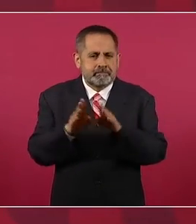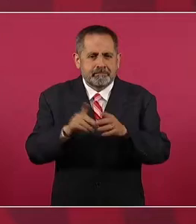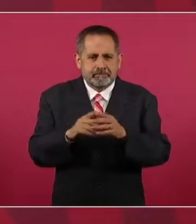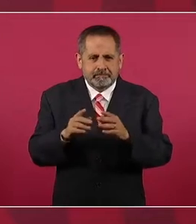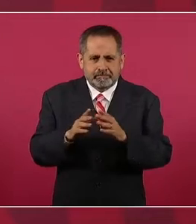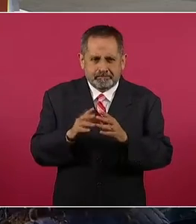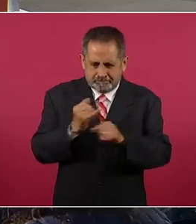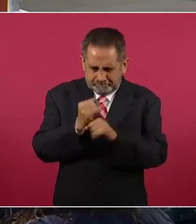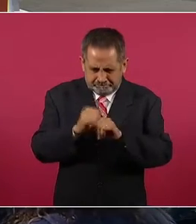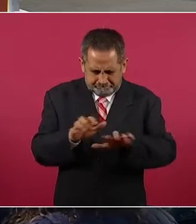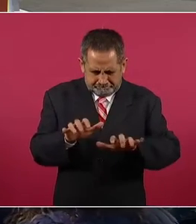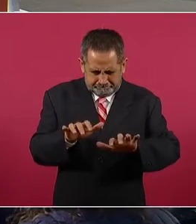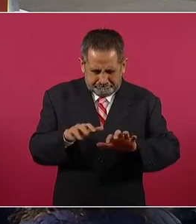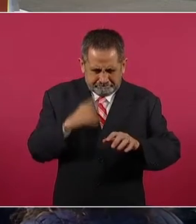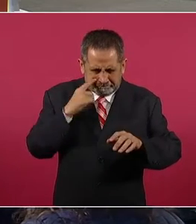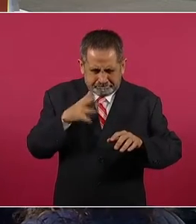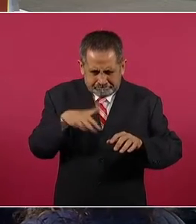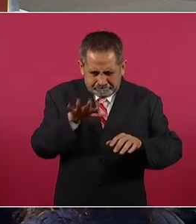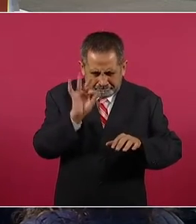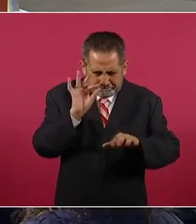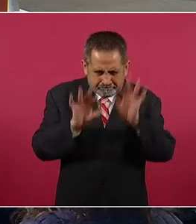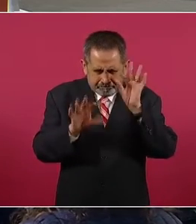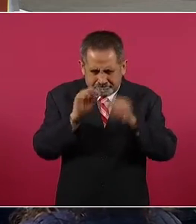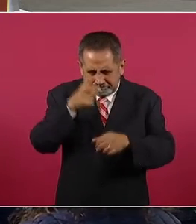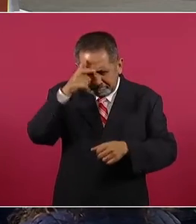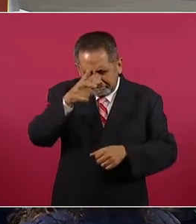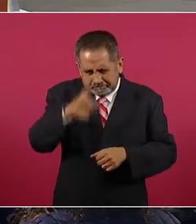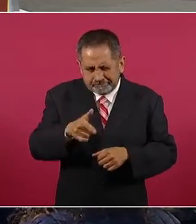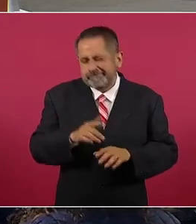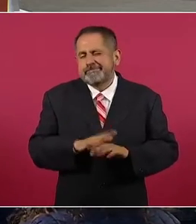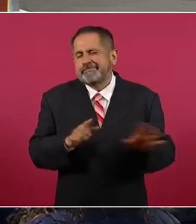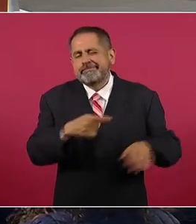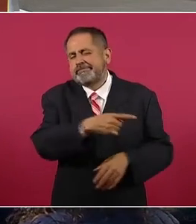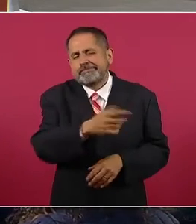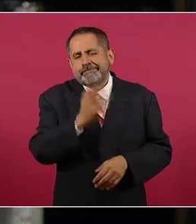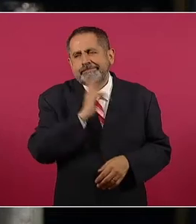interactuar en el internet, en las redes sociales. No.